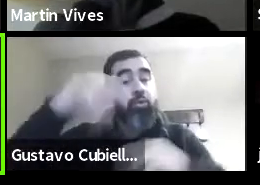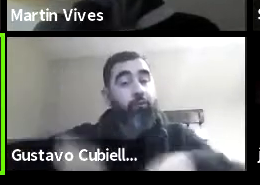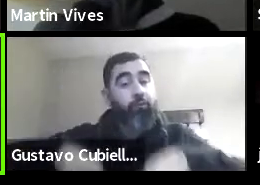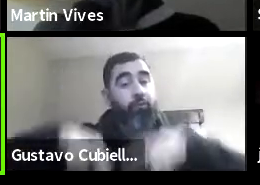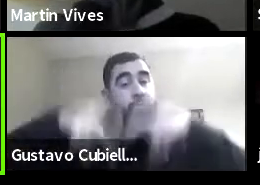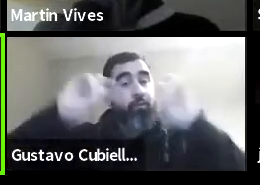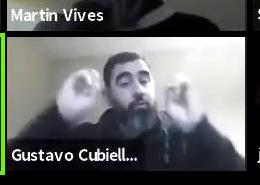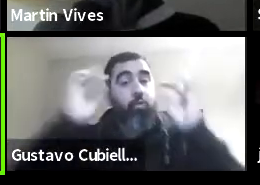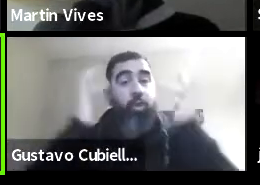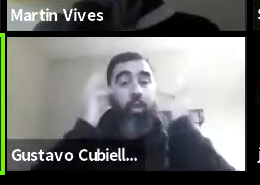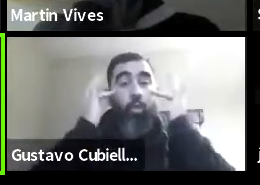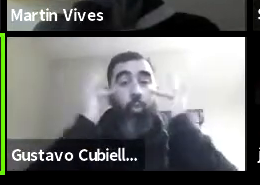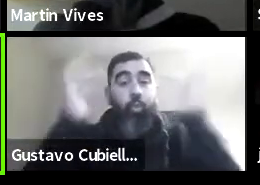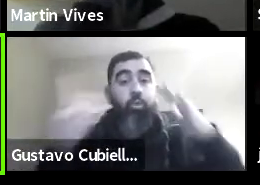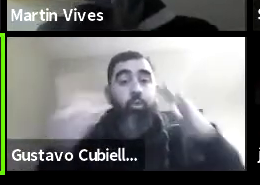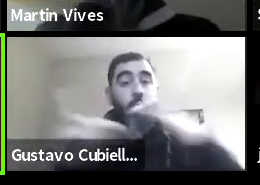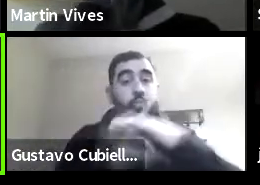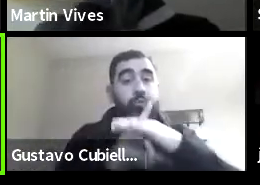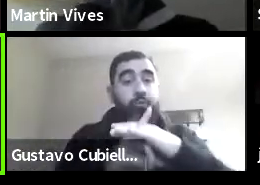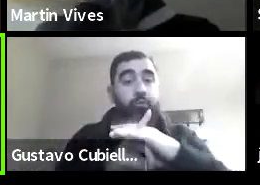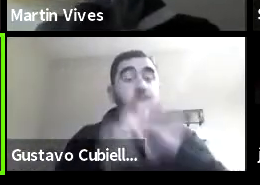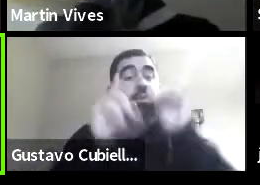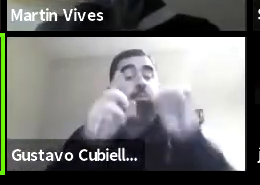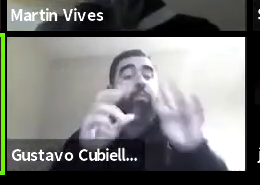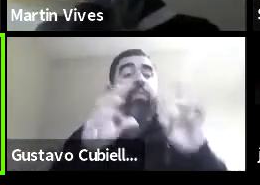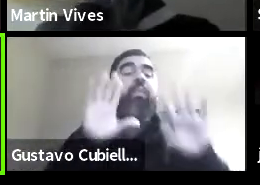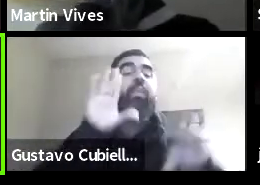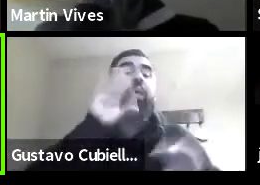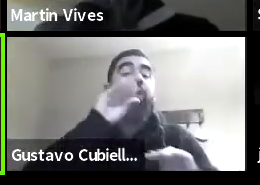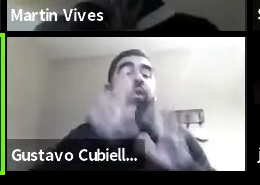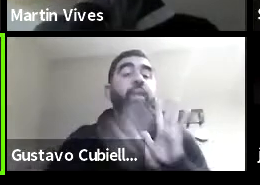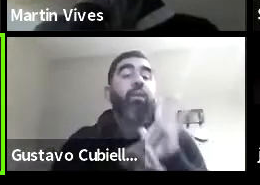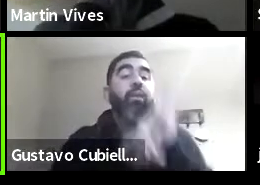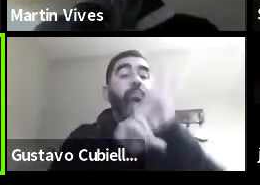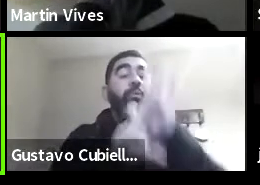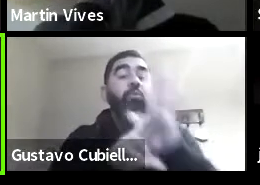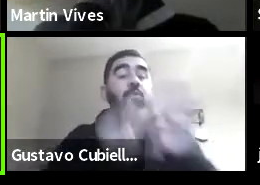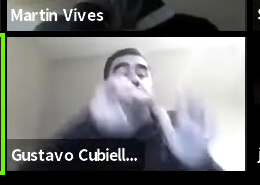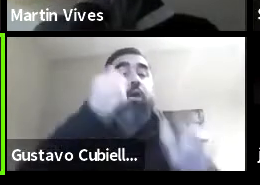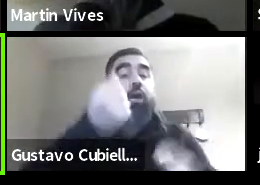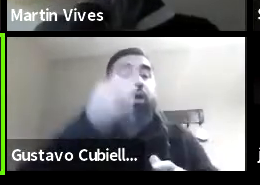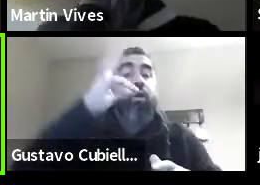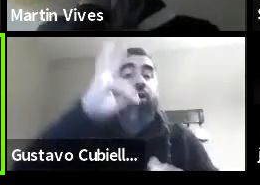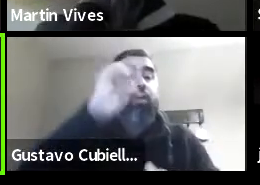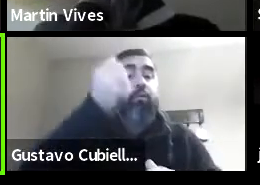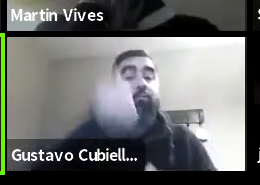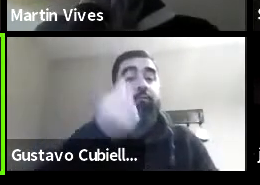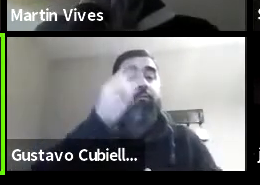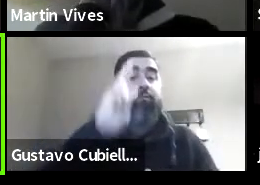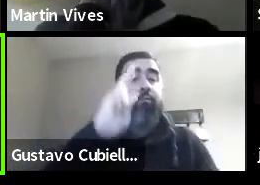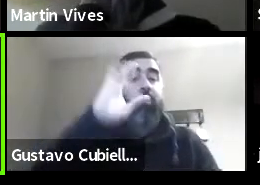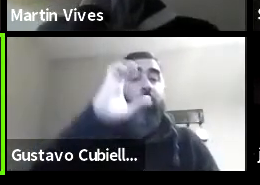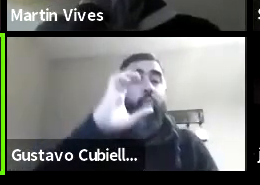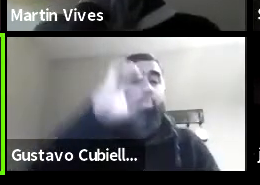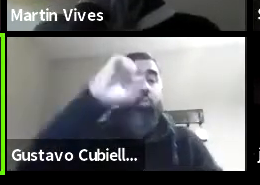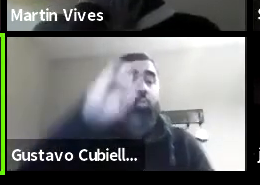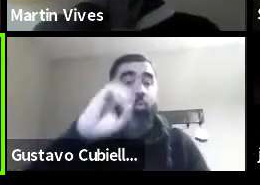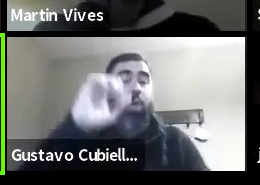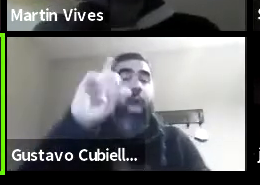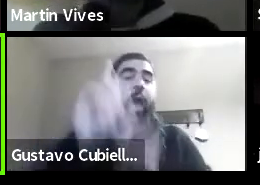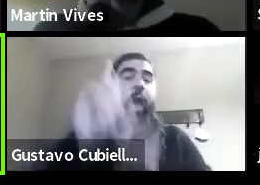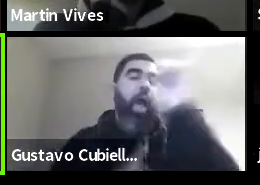educación inclusiva y va a hablar en representación de AFAUCO. Muchos y muchas de ustedes tal vez ya la